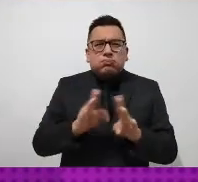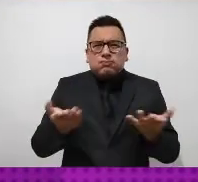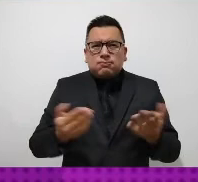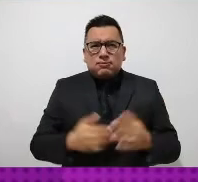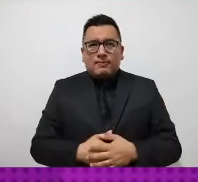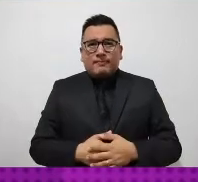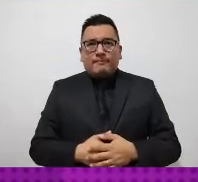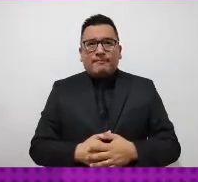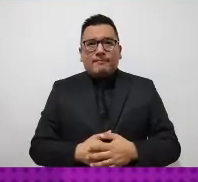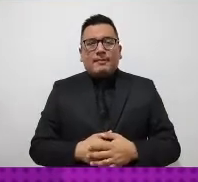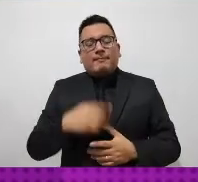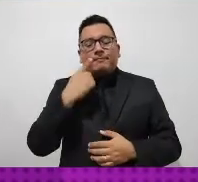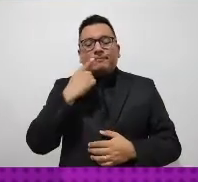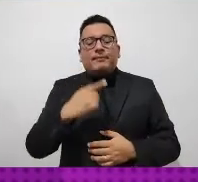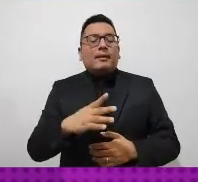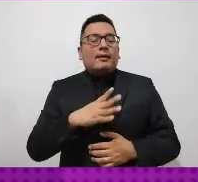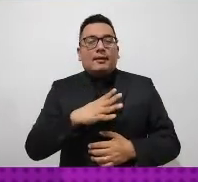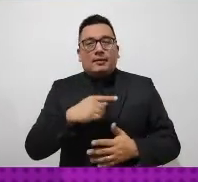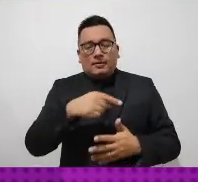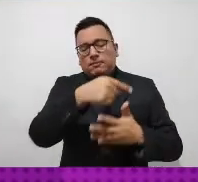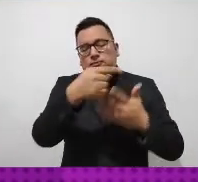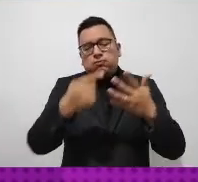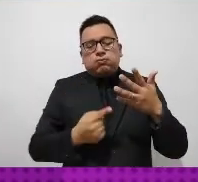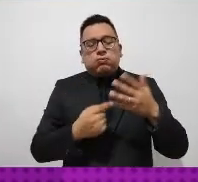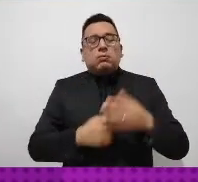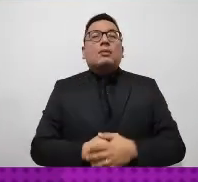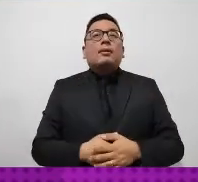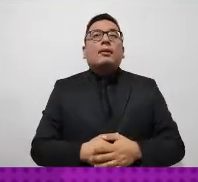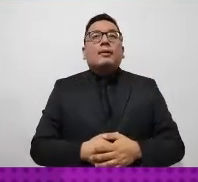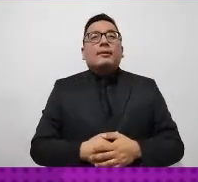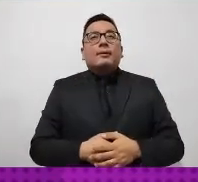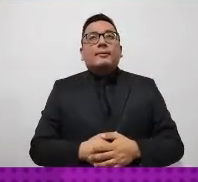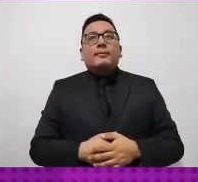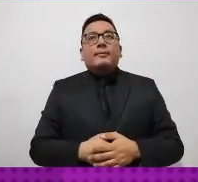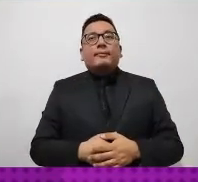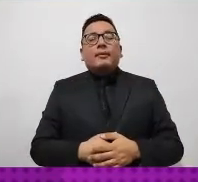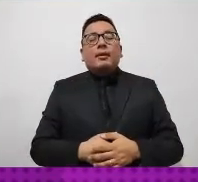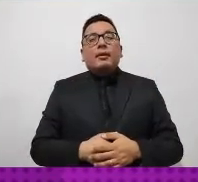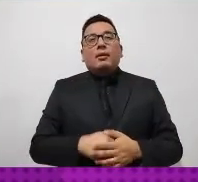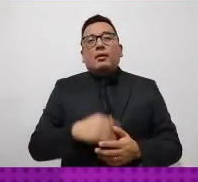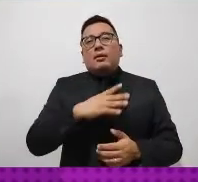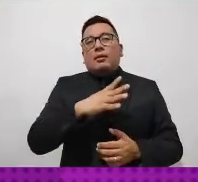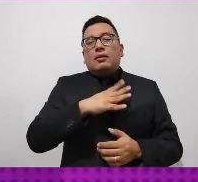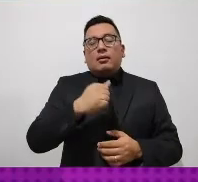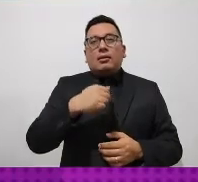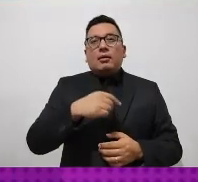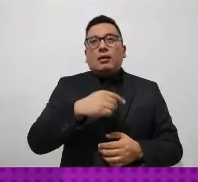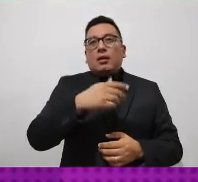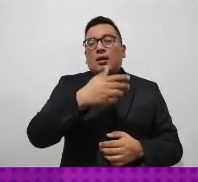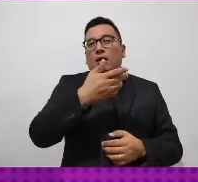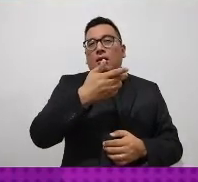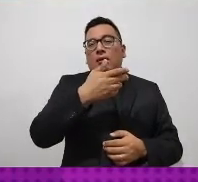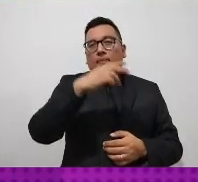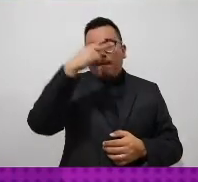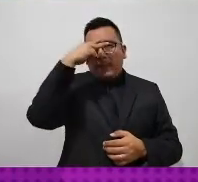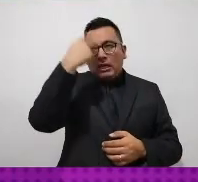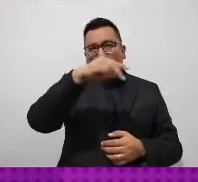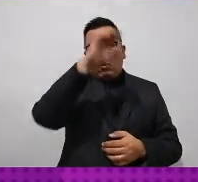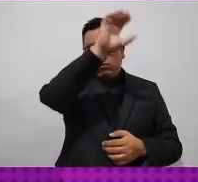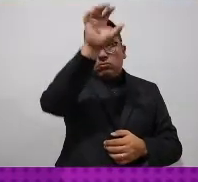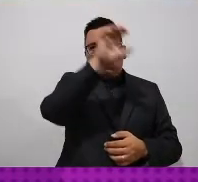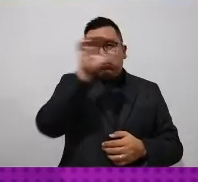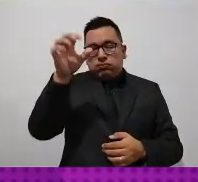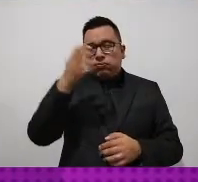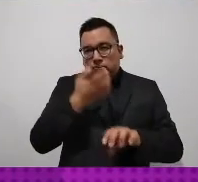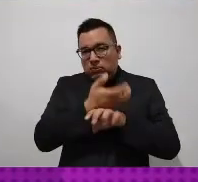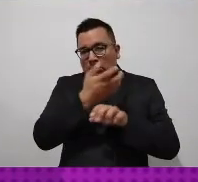es un programa que tiene 5 líneas estratégicas y cada estado decide cómo implementarla ya en su